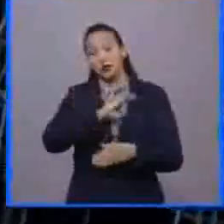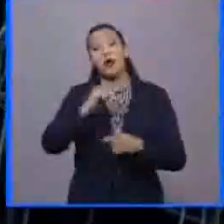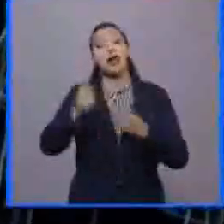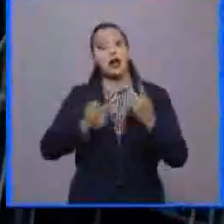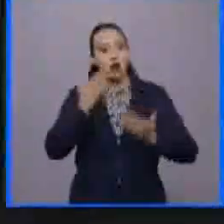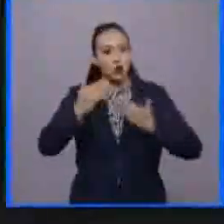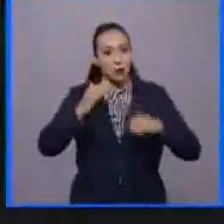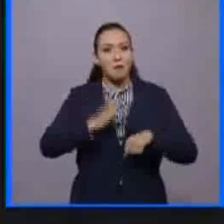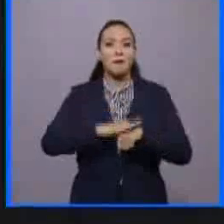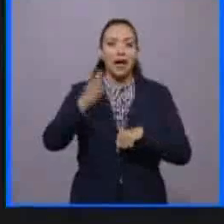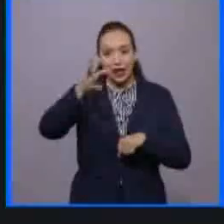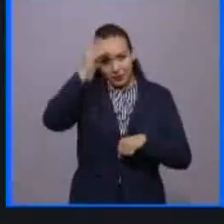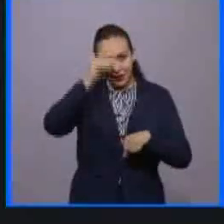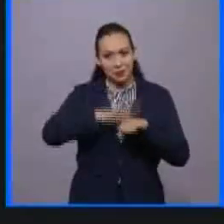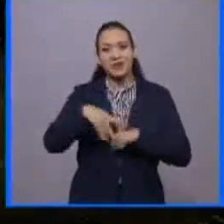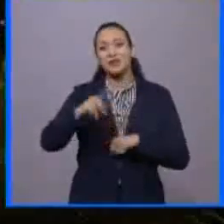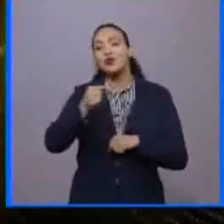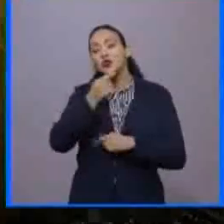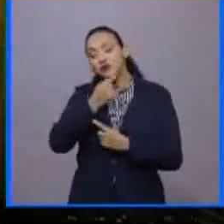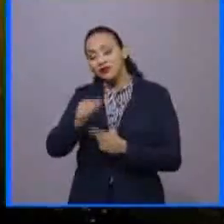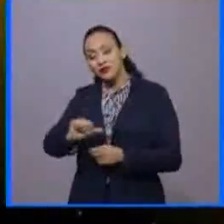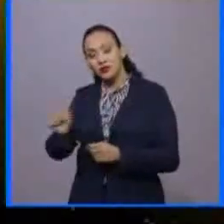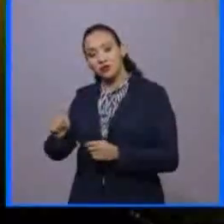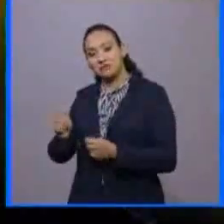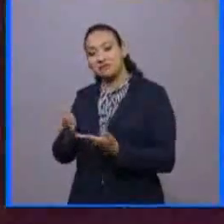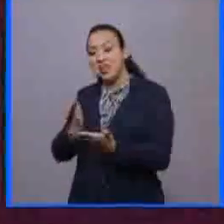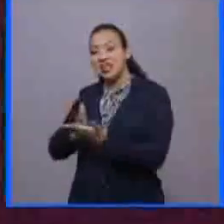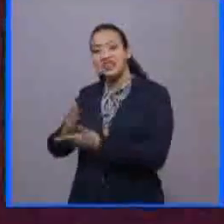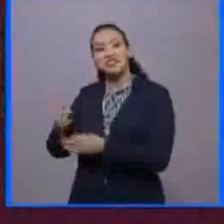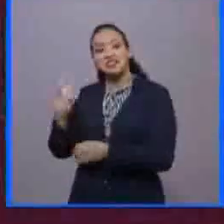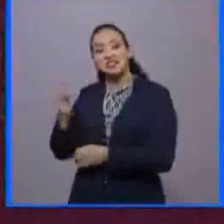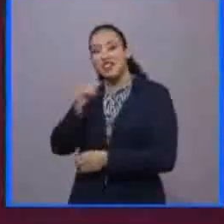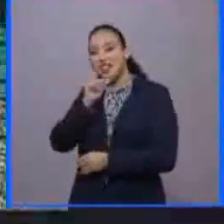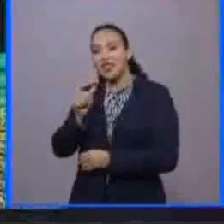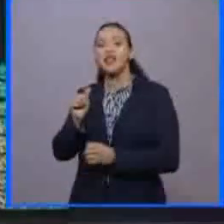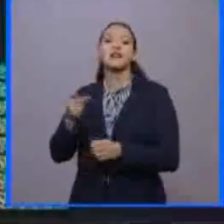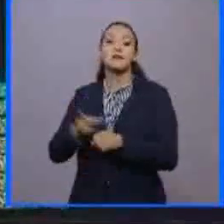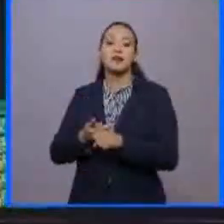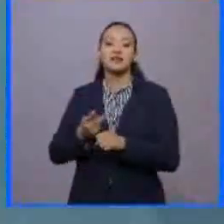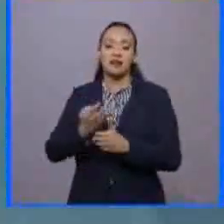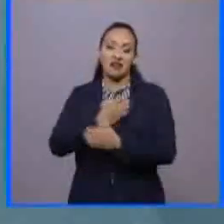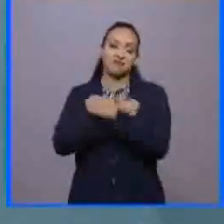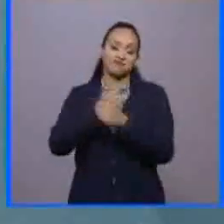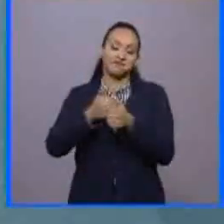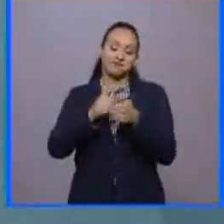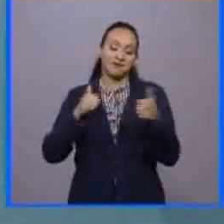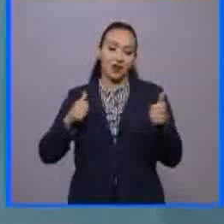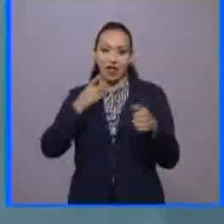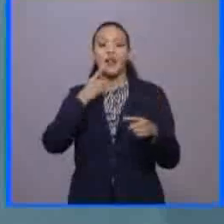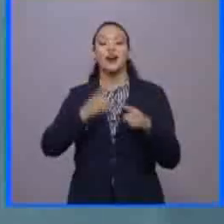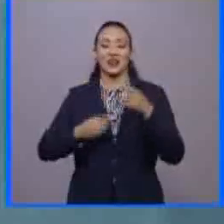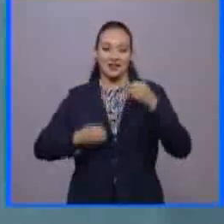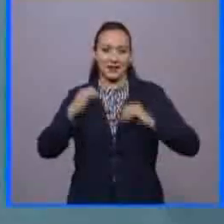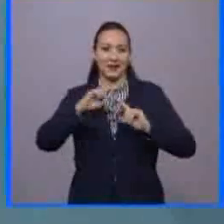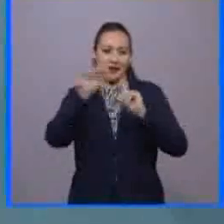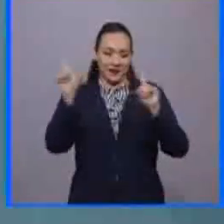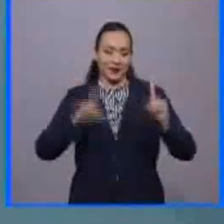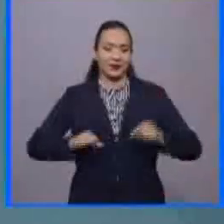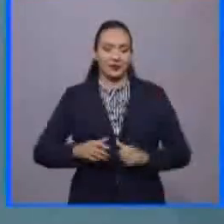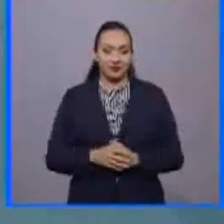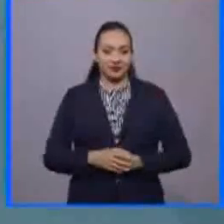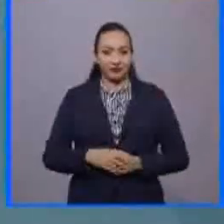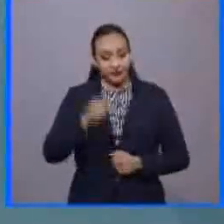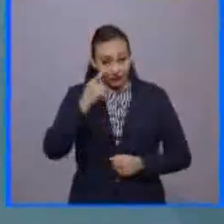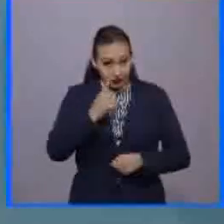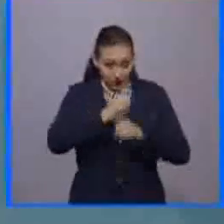la desigualdad, consideró la Unidad General de Conocimiento Científico y Derechos Humanos de la Suprema Corte. Por